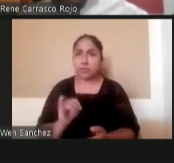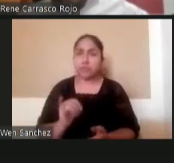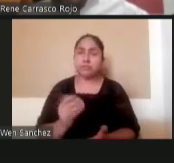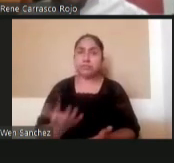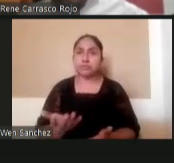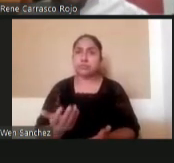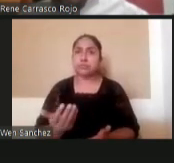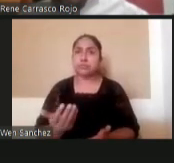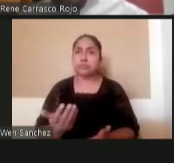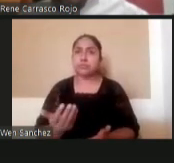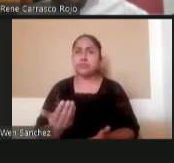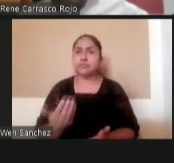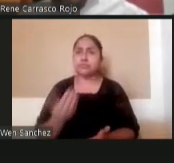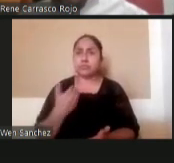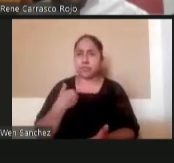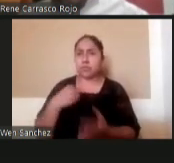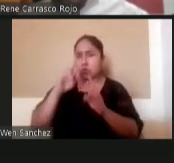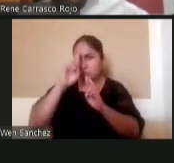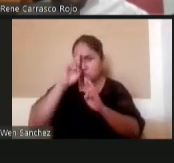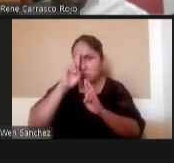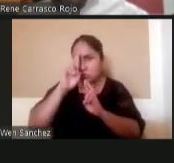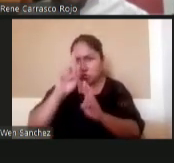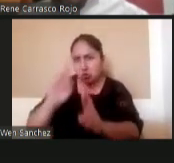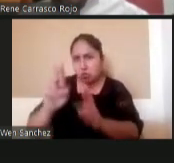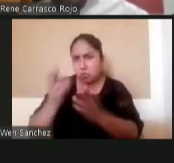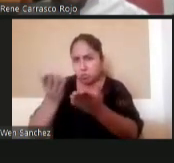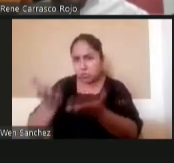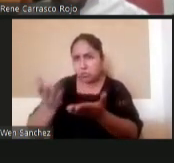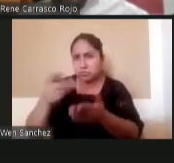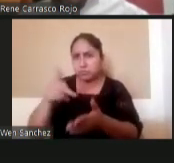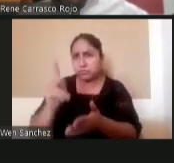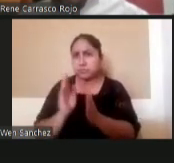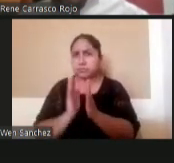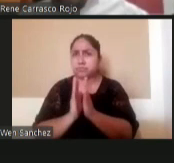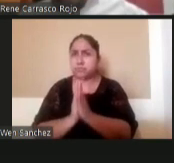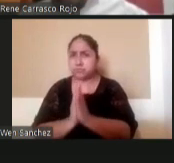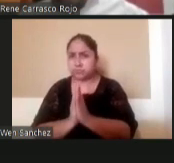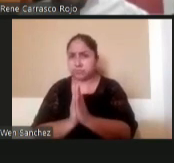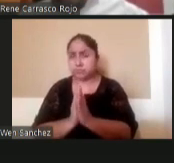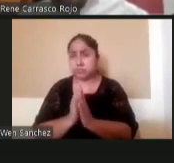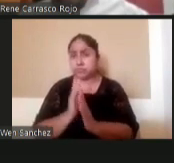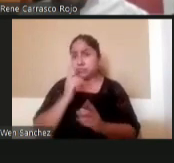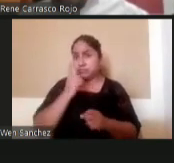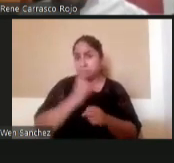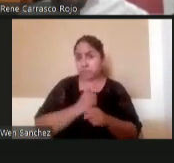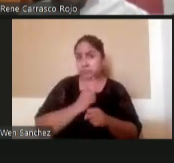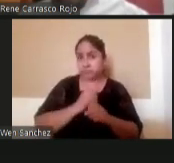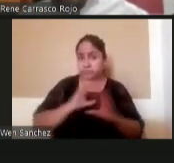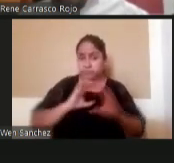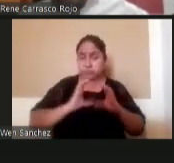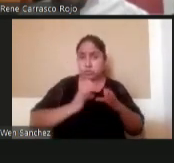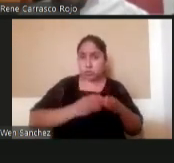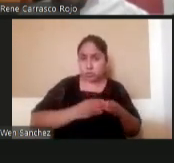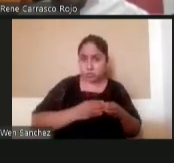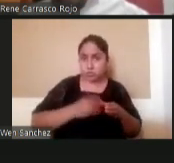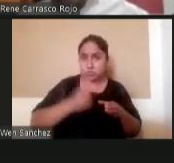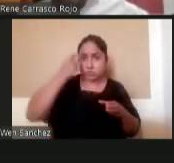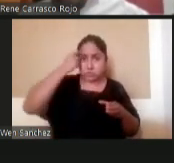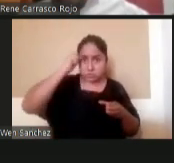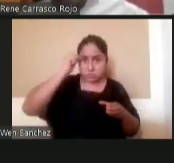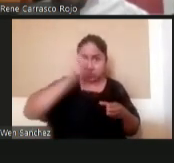en un sentido de respeto siempre, es uno a la Comisión de Servicios Públicos Municipales,